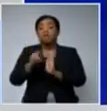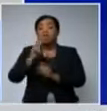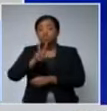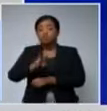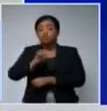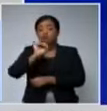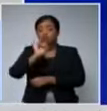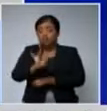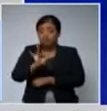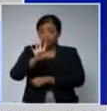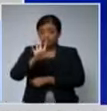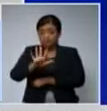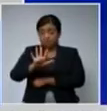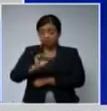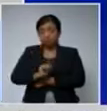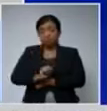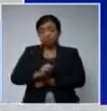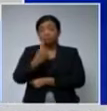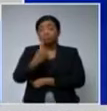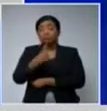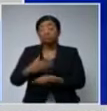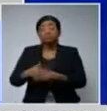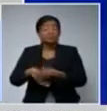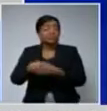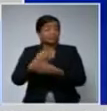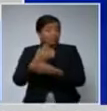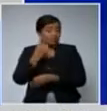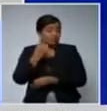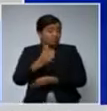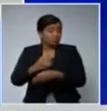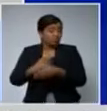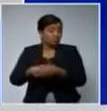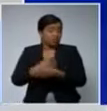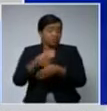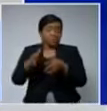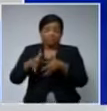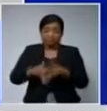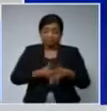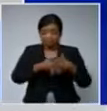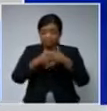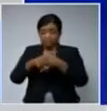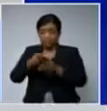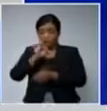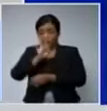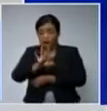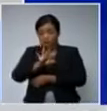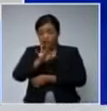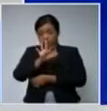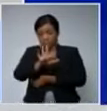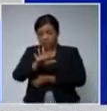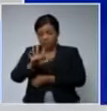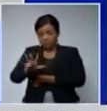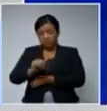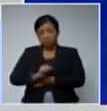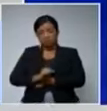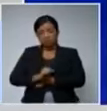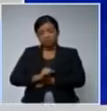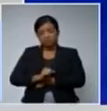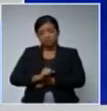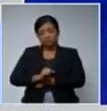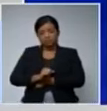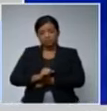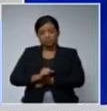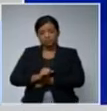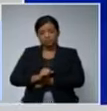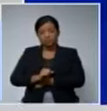1.275 en un solo día. Estados Unidos con 855, le sigue ahí,